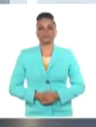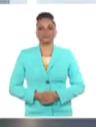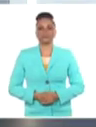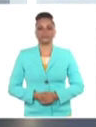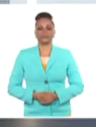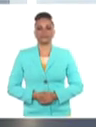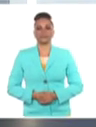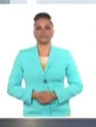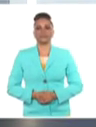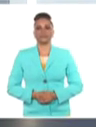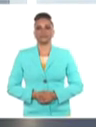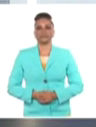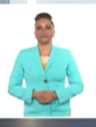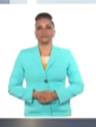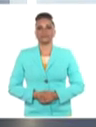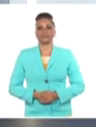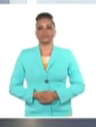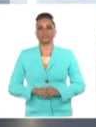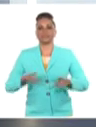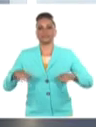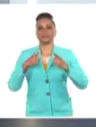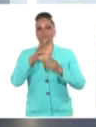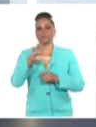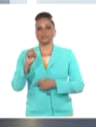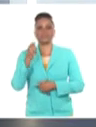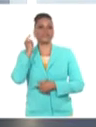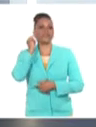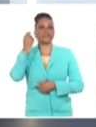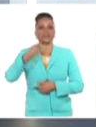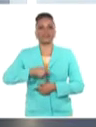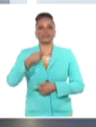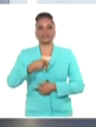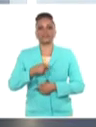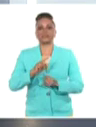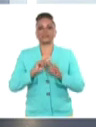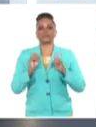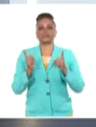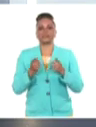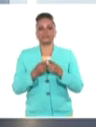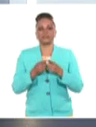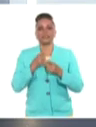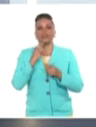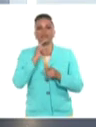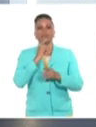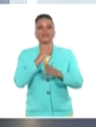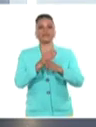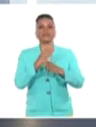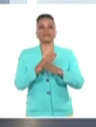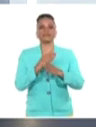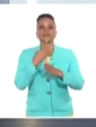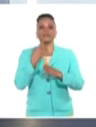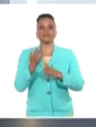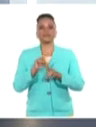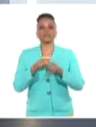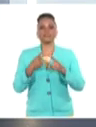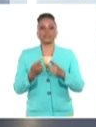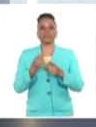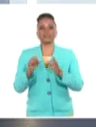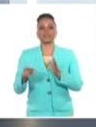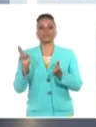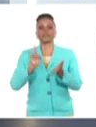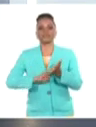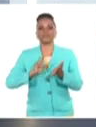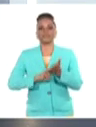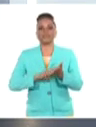en ocasión del aniversario 50 de la fiscalía general de la república se realizó la cancelación rememora de un sello postal en el